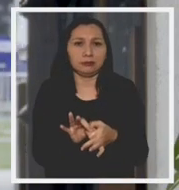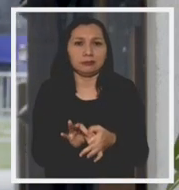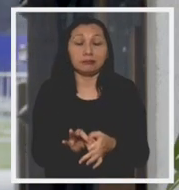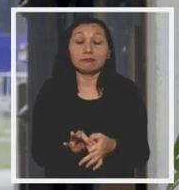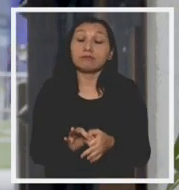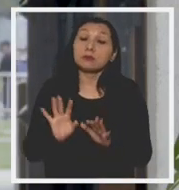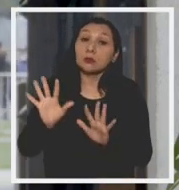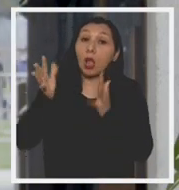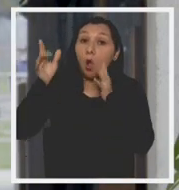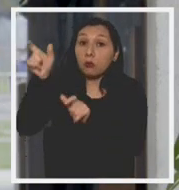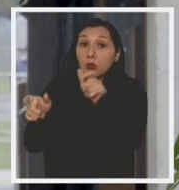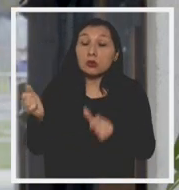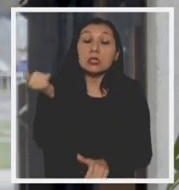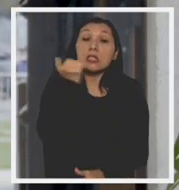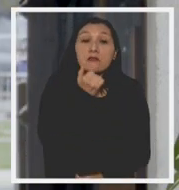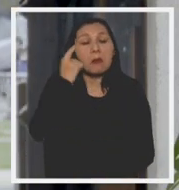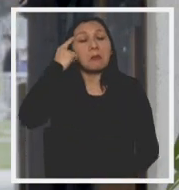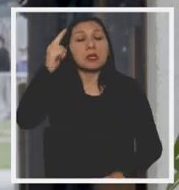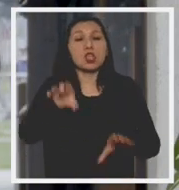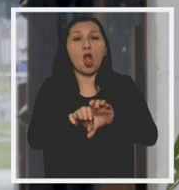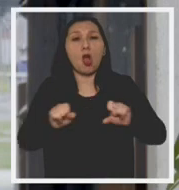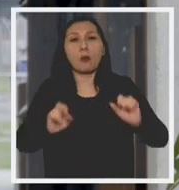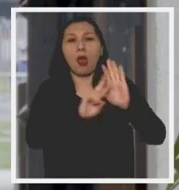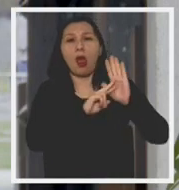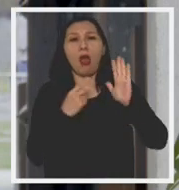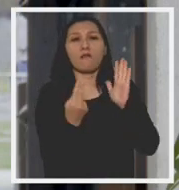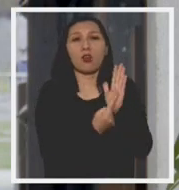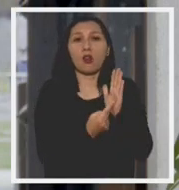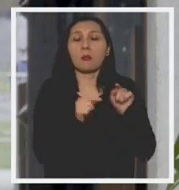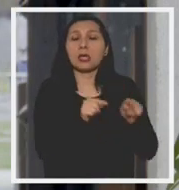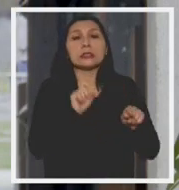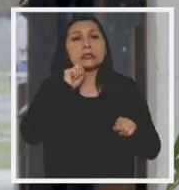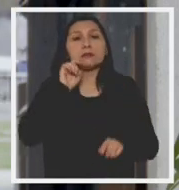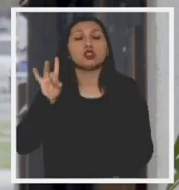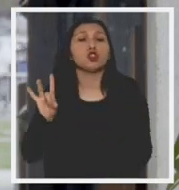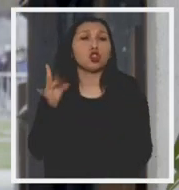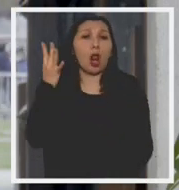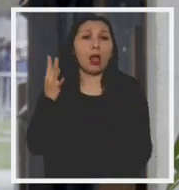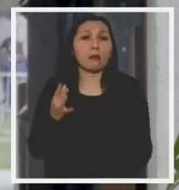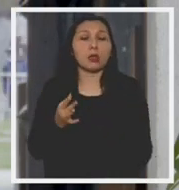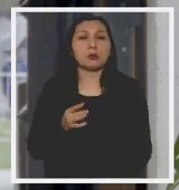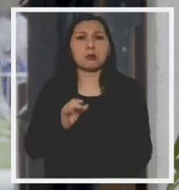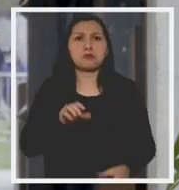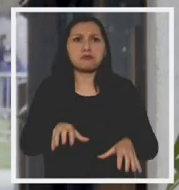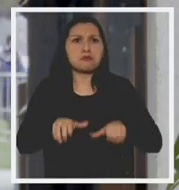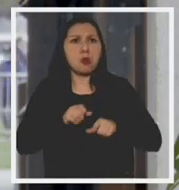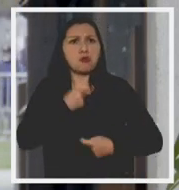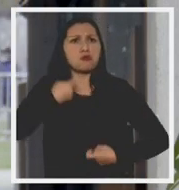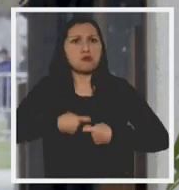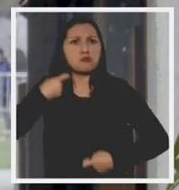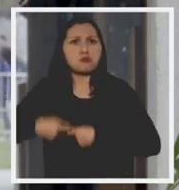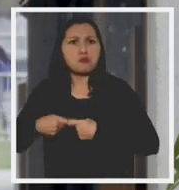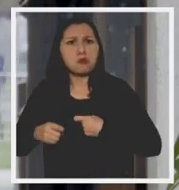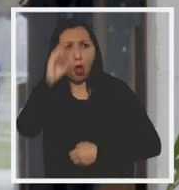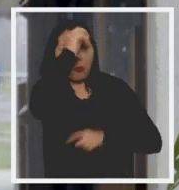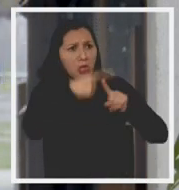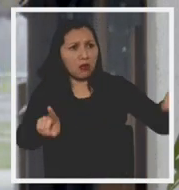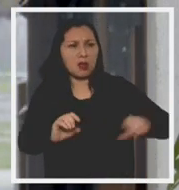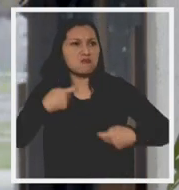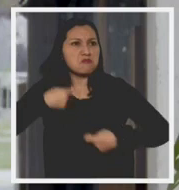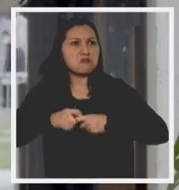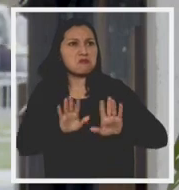Se equivocan quienes piensan que el compromiso con las reformas se juega solamente en no ceder y en no dialogar con quien piensa